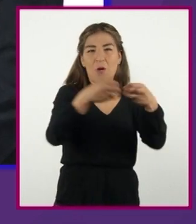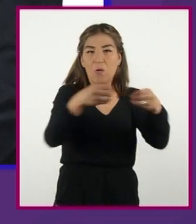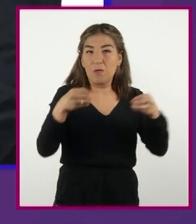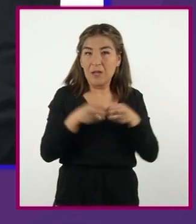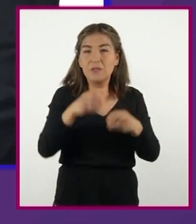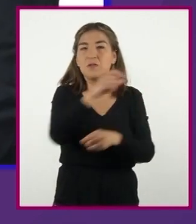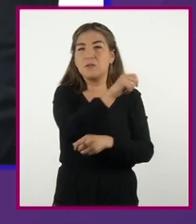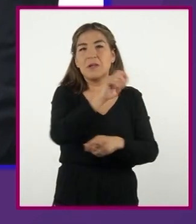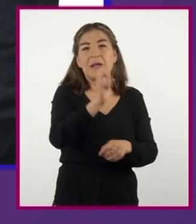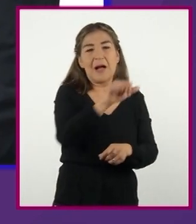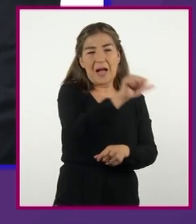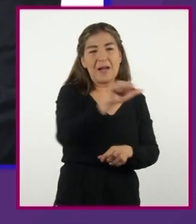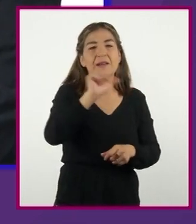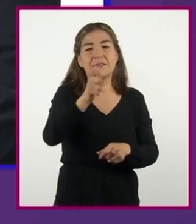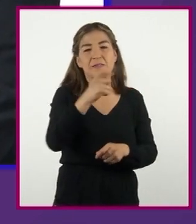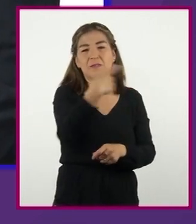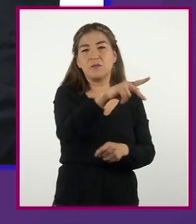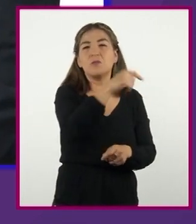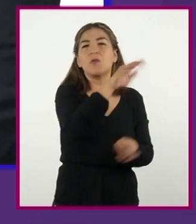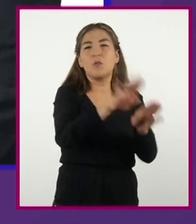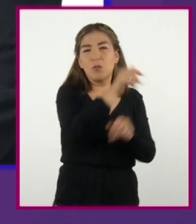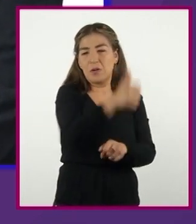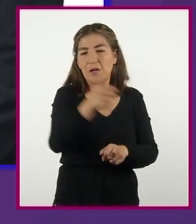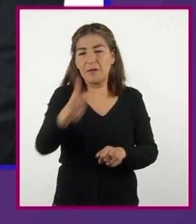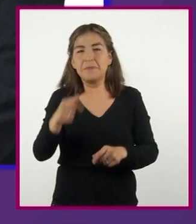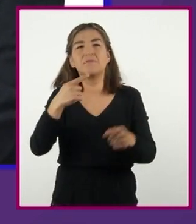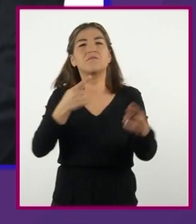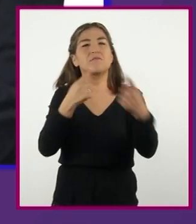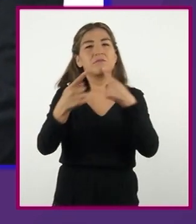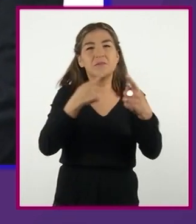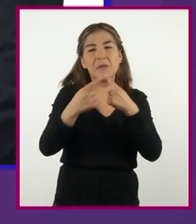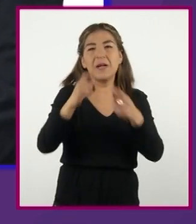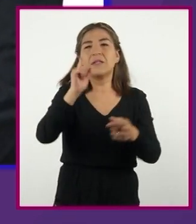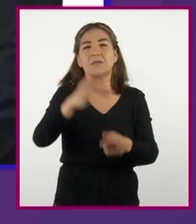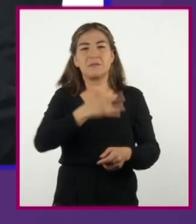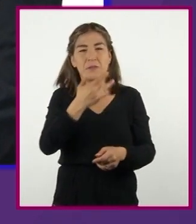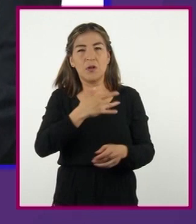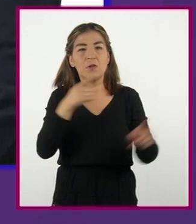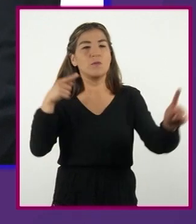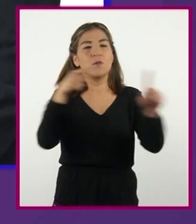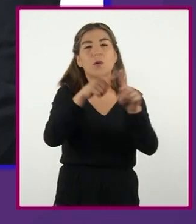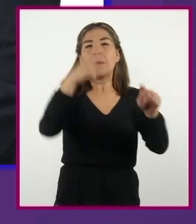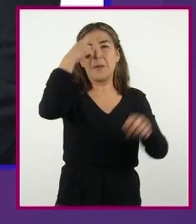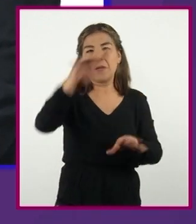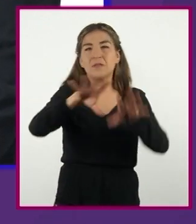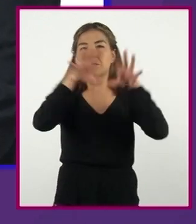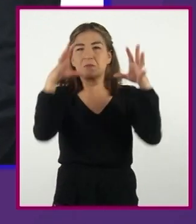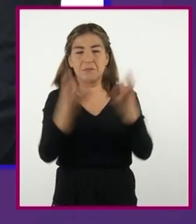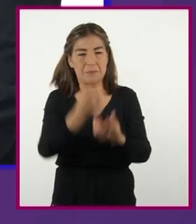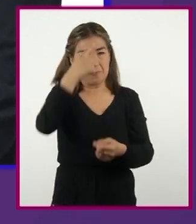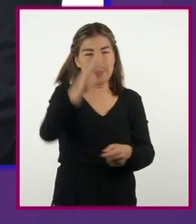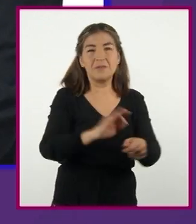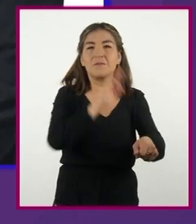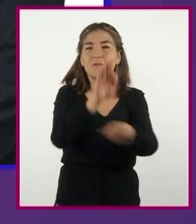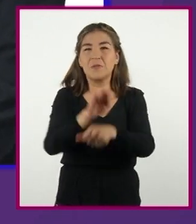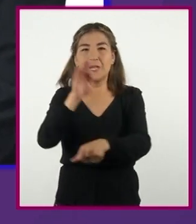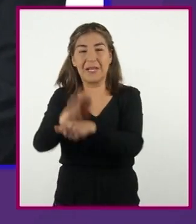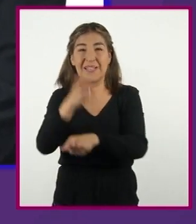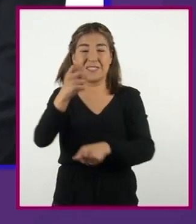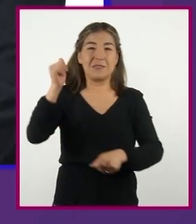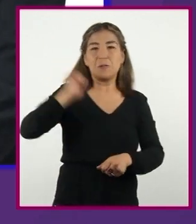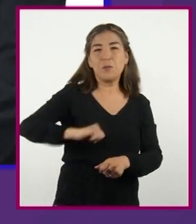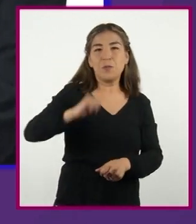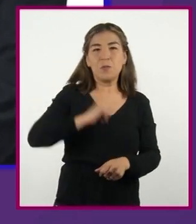internacionales toman las principales decisiones que repercuten a escala planetaria y han privilegiado desde hace décadas